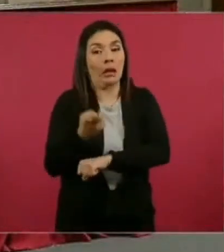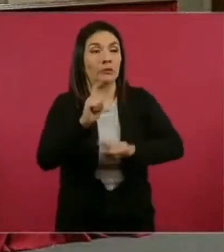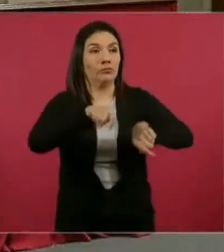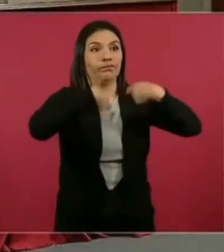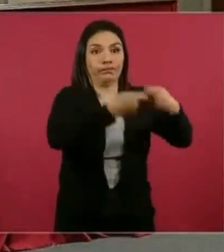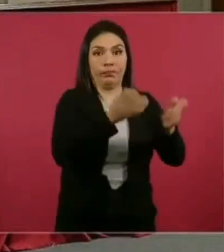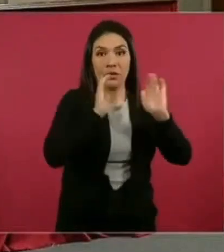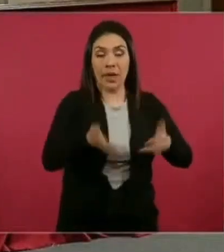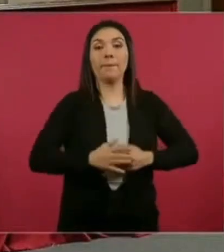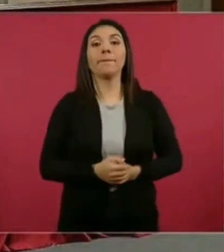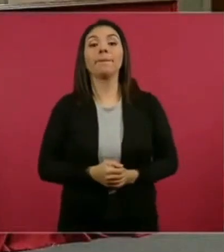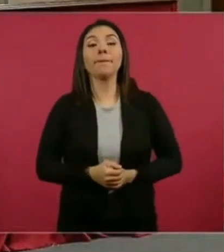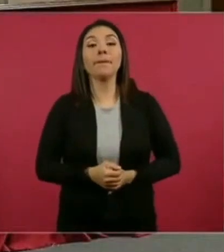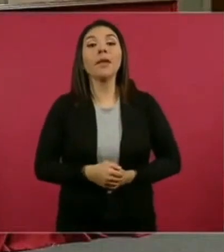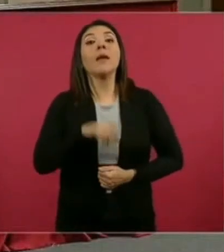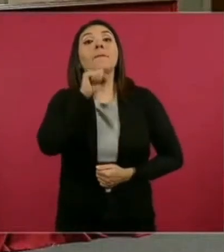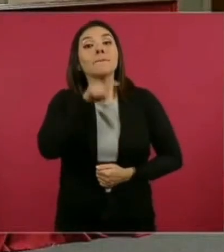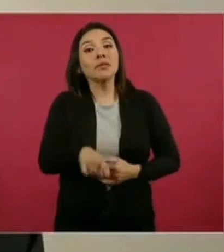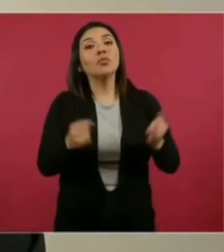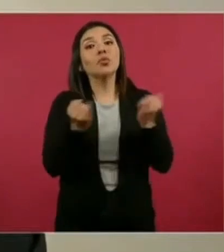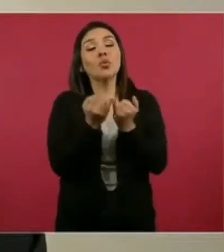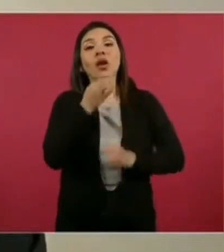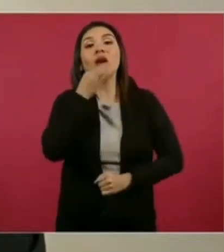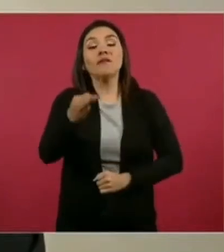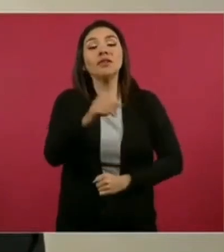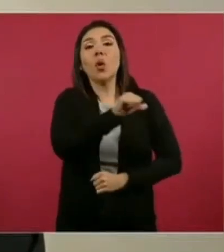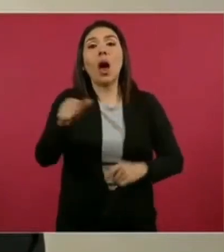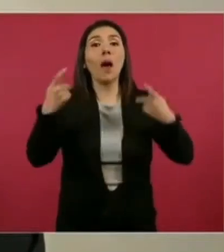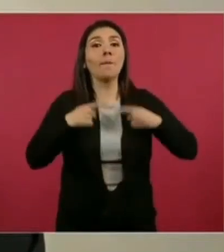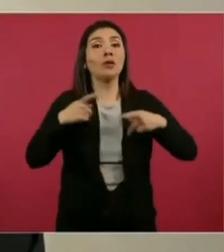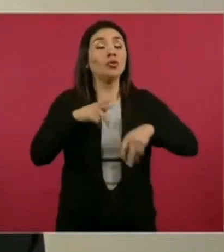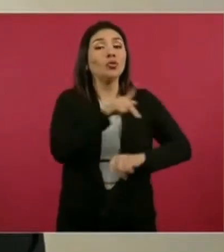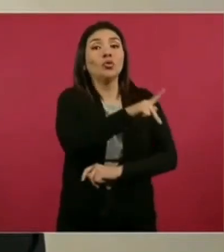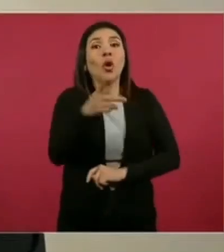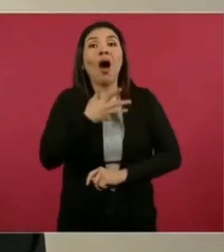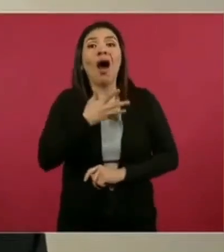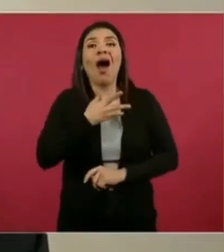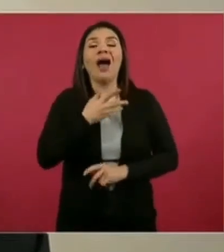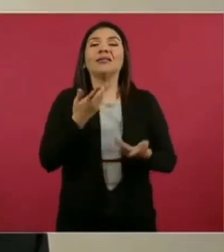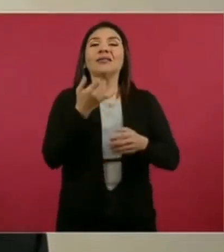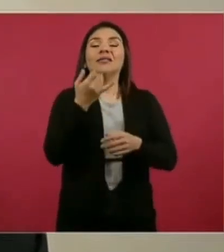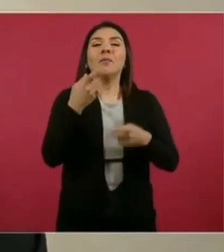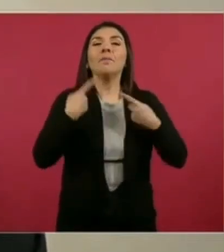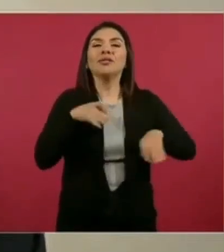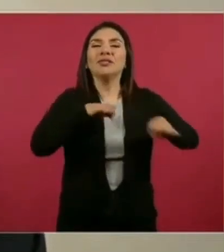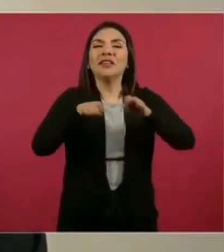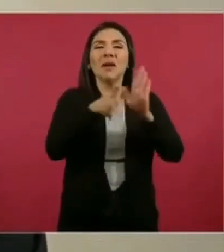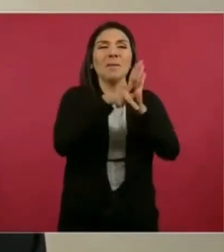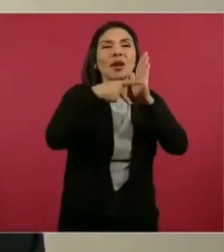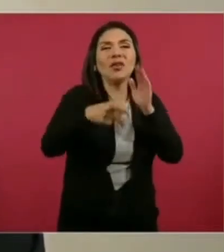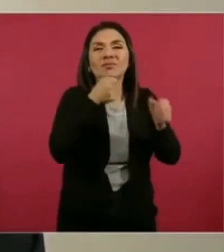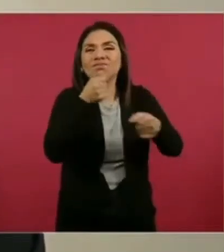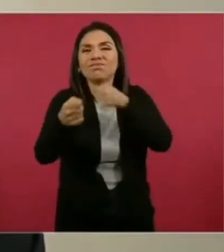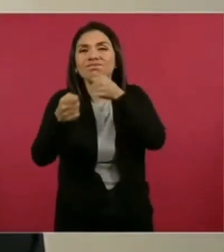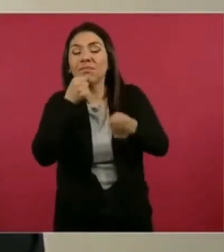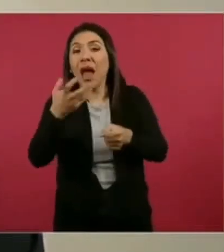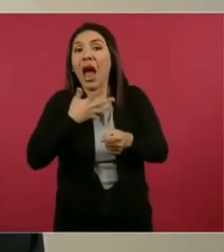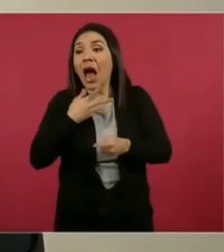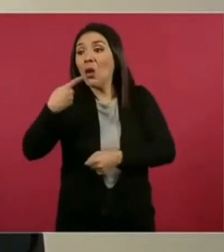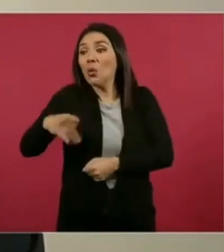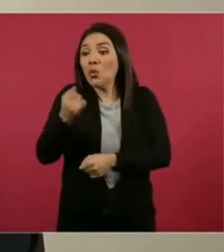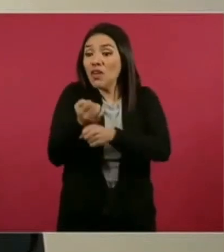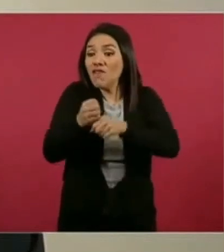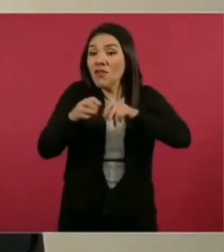Asimismo, de manera paralela, se notificó a todos los periodistas afectados cuyos datos fueron